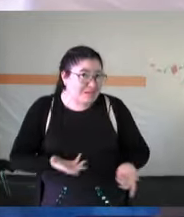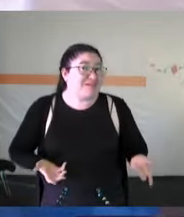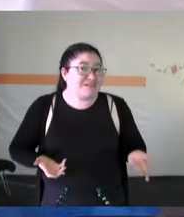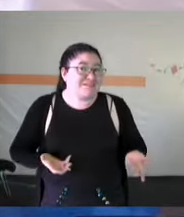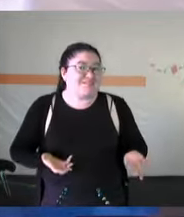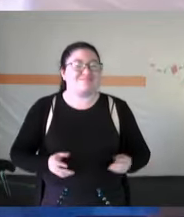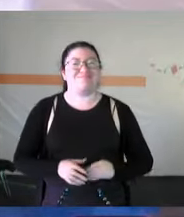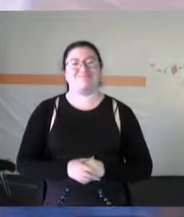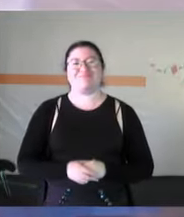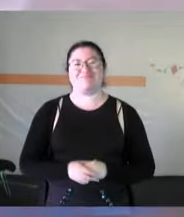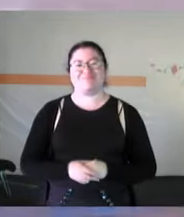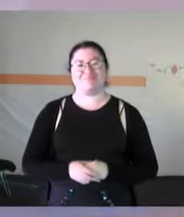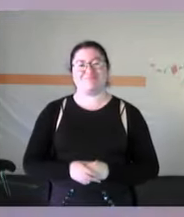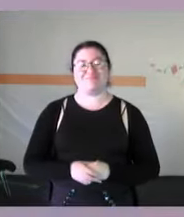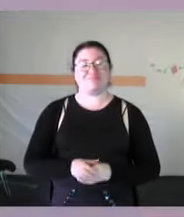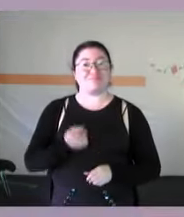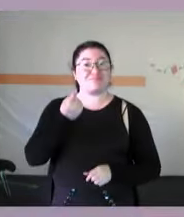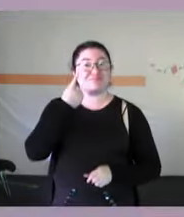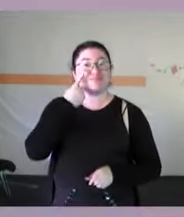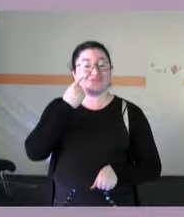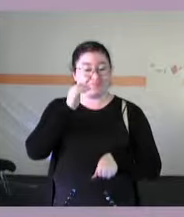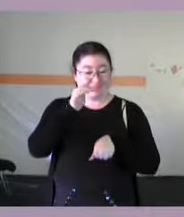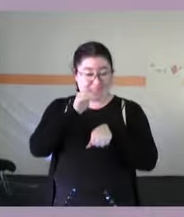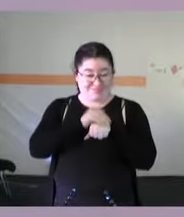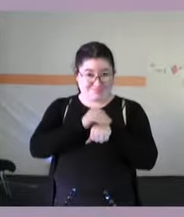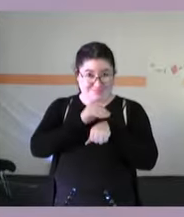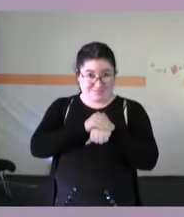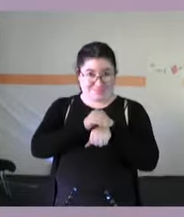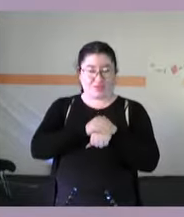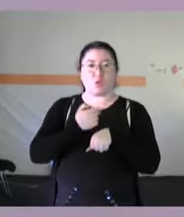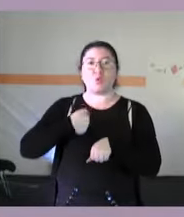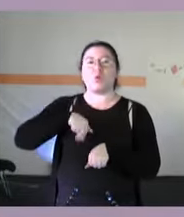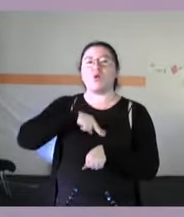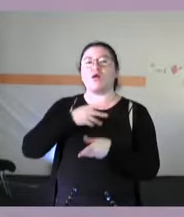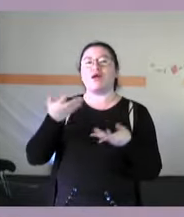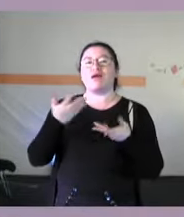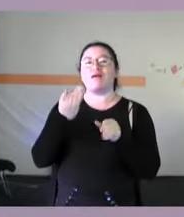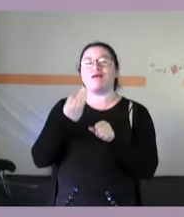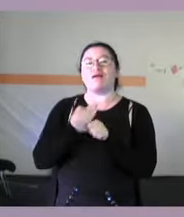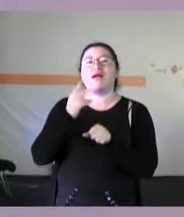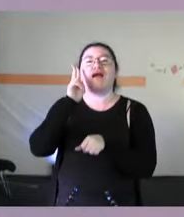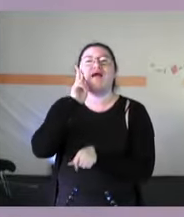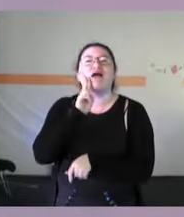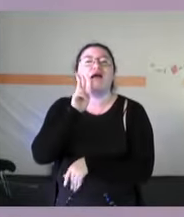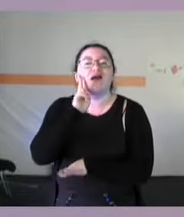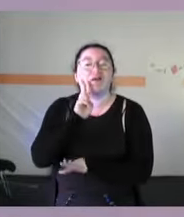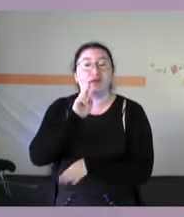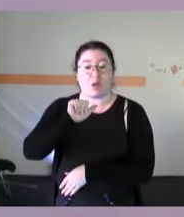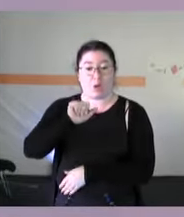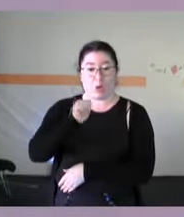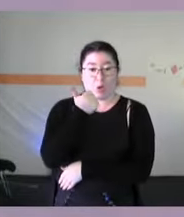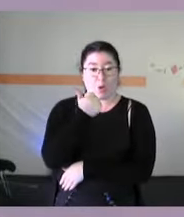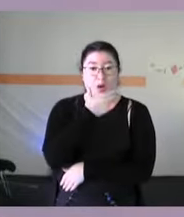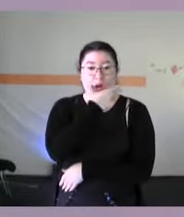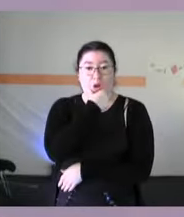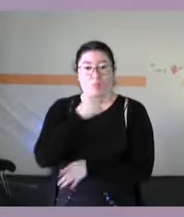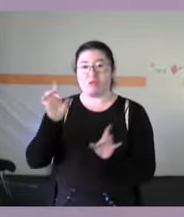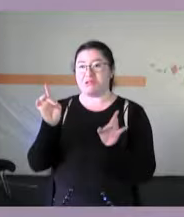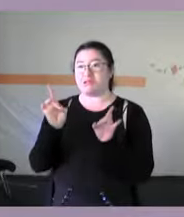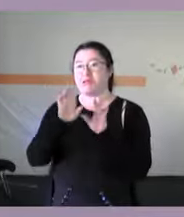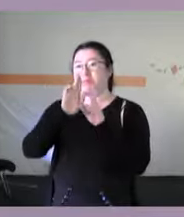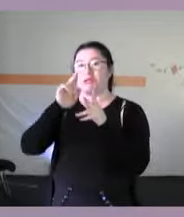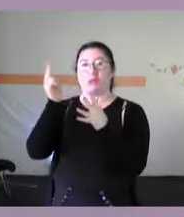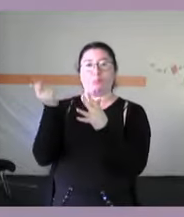si a ustedes los... A ver, amigos, hagamos el ejercicio. Si estuvieran matando 11 hombres simplemente porque sí, no en la